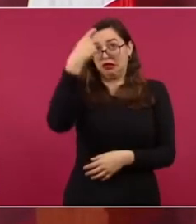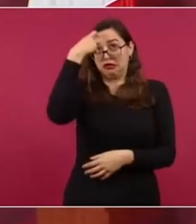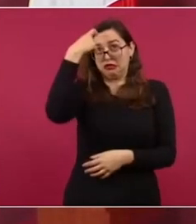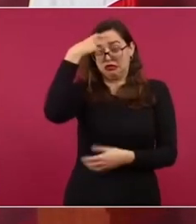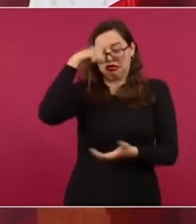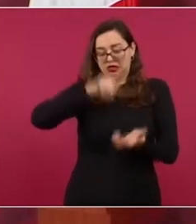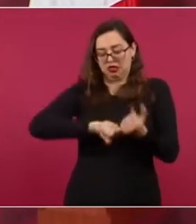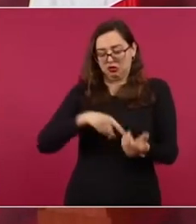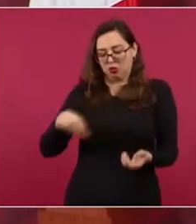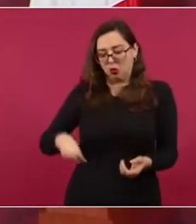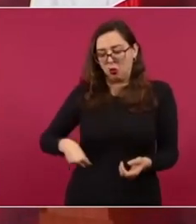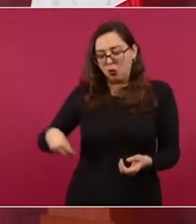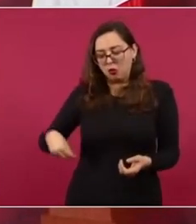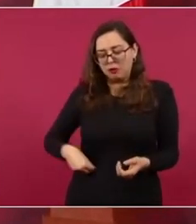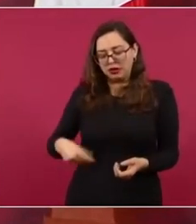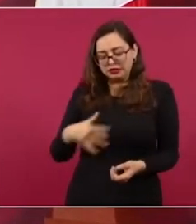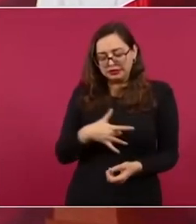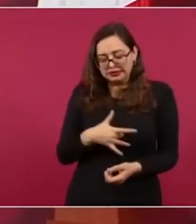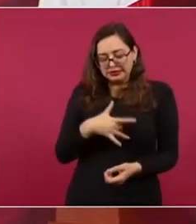Pero cuando uno